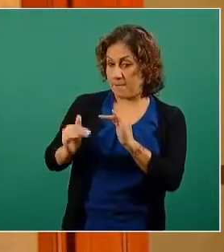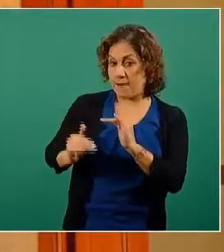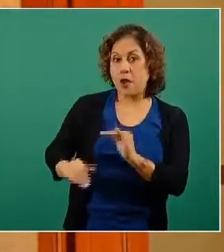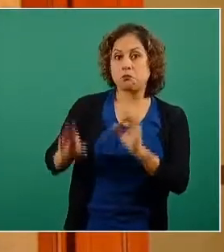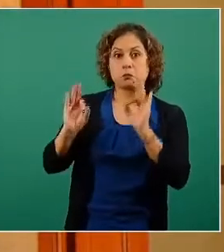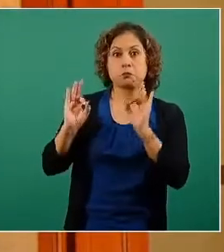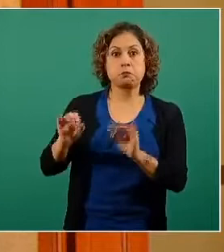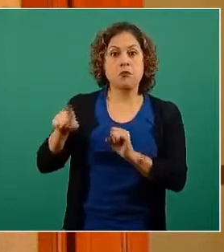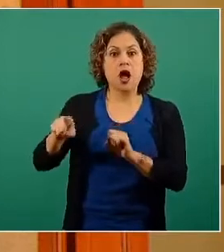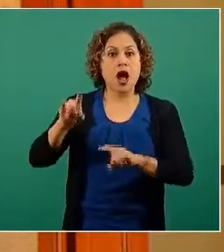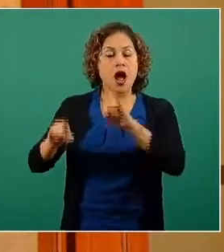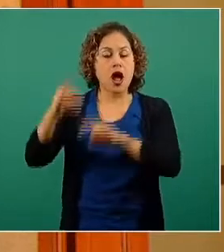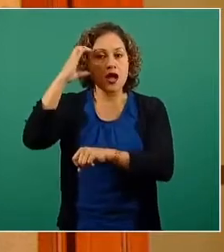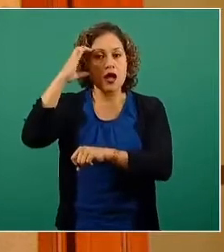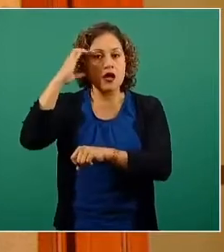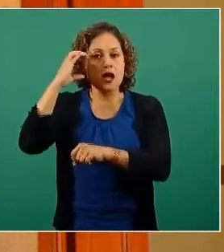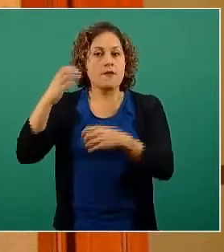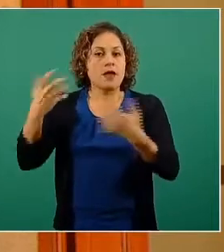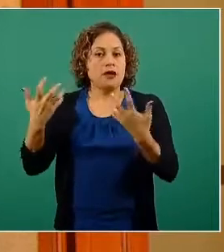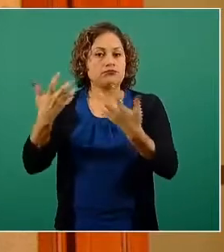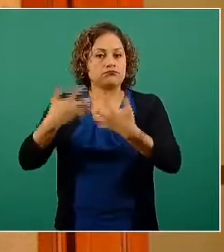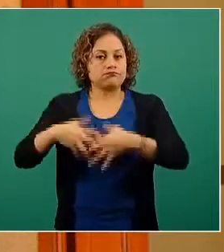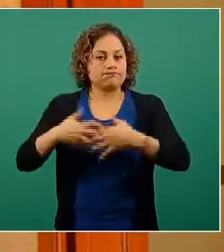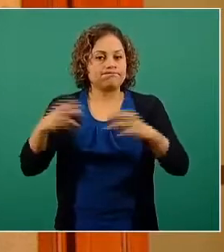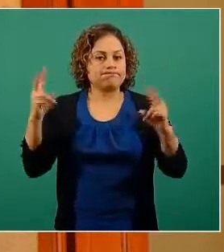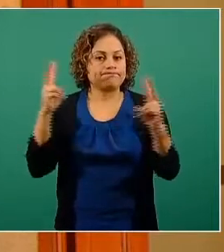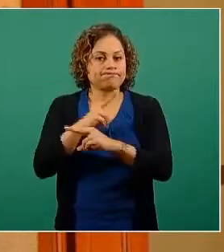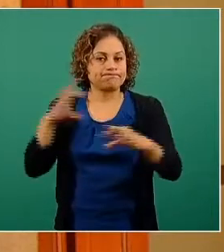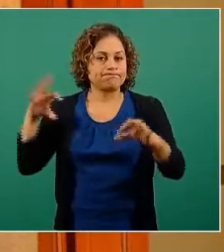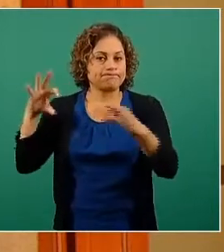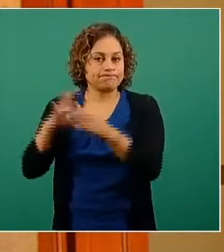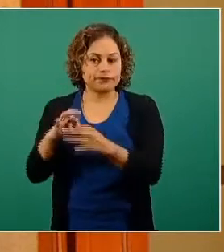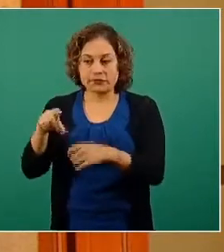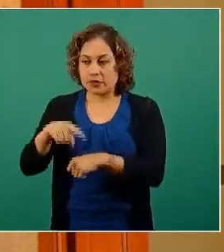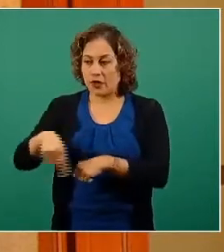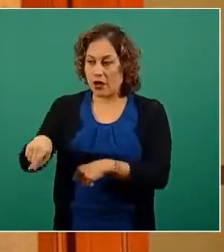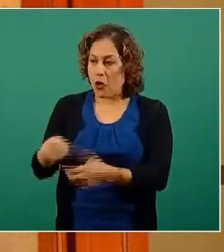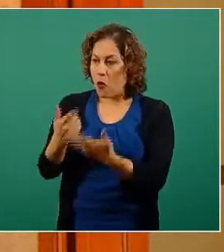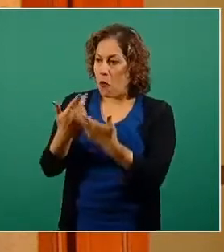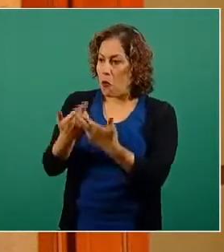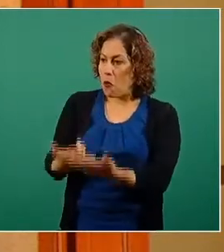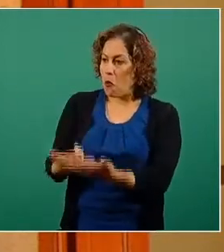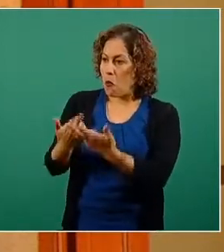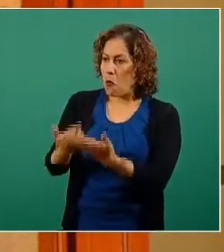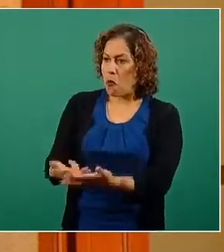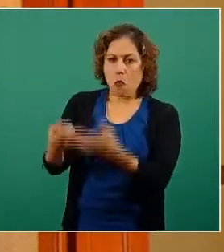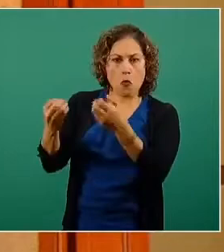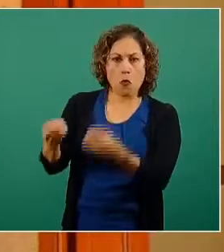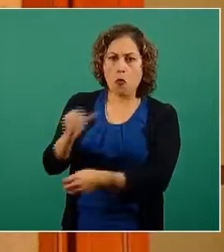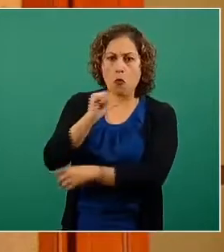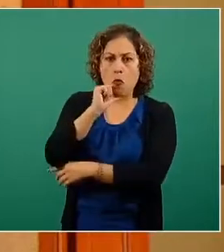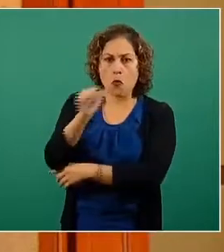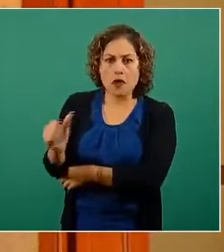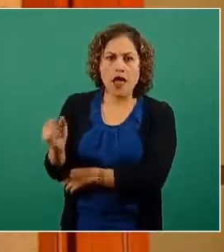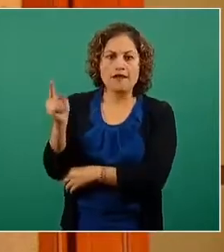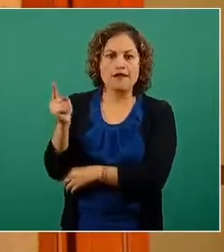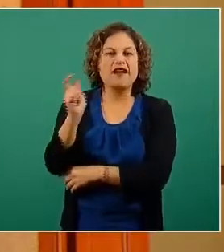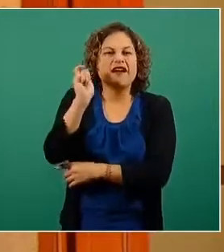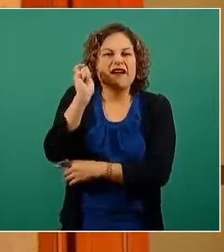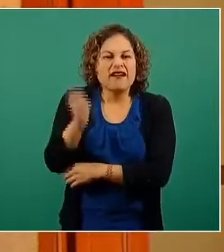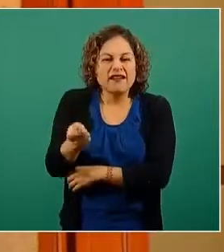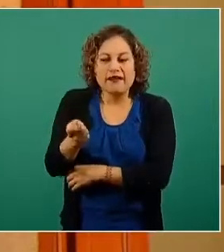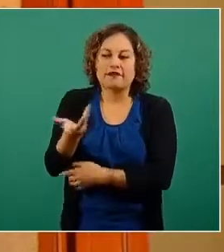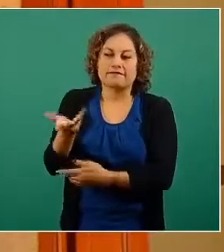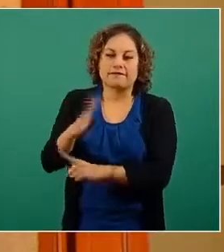esto de alguna manera se puede traducir a que se han estado presentando menos casos COVID y obviamente menos casos COVID